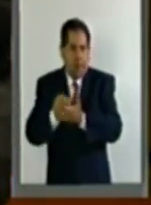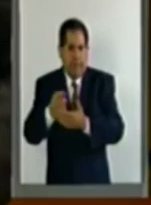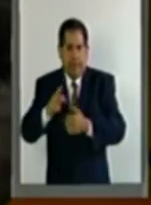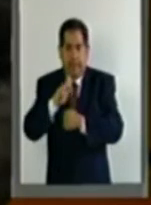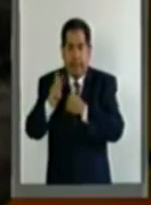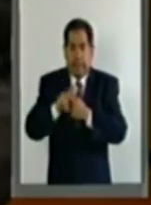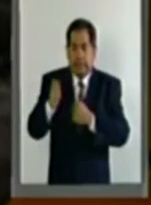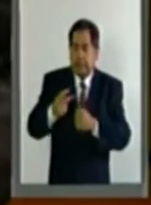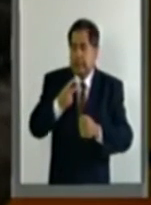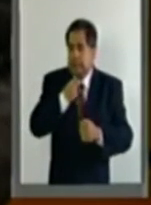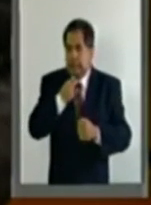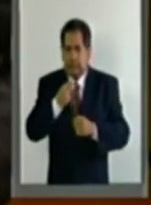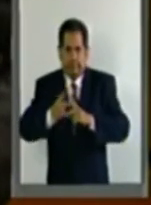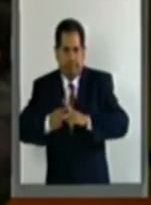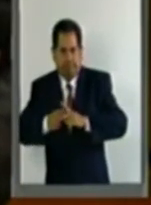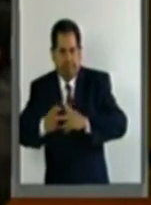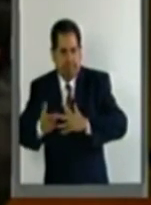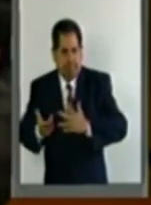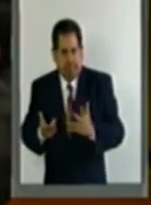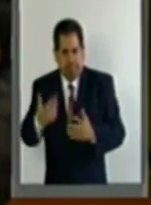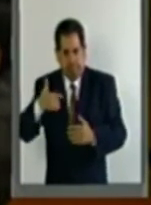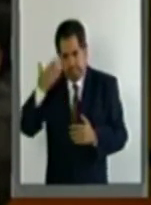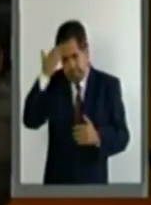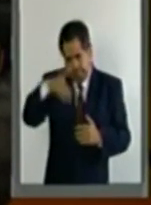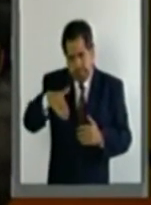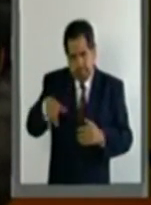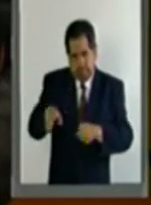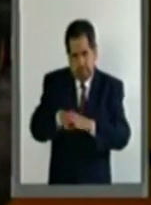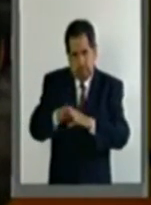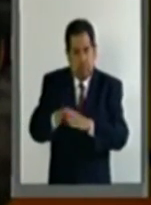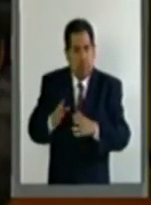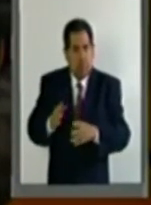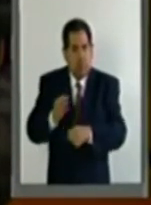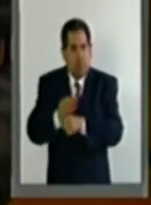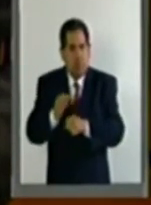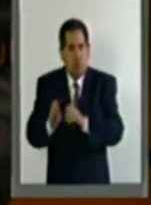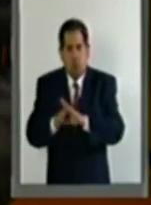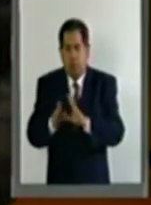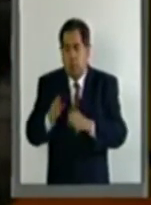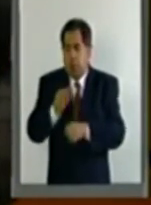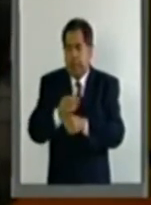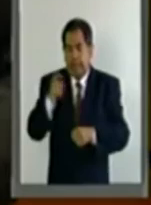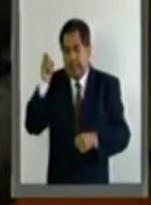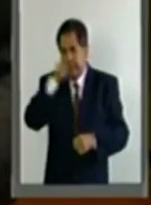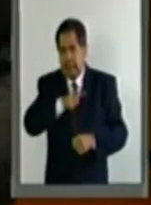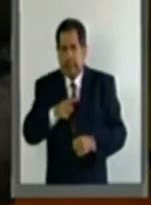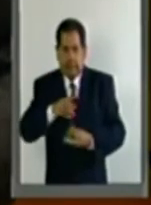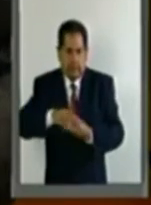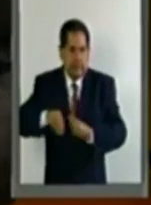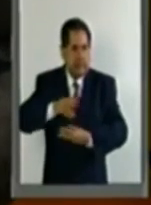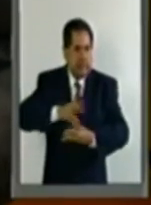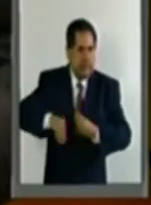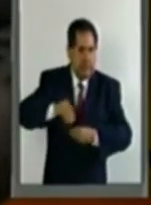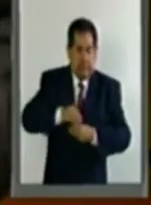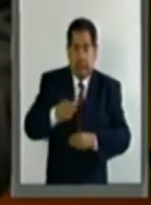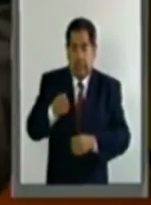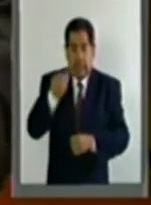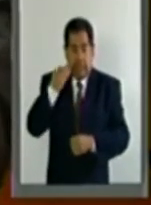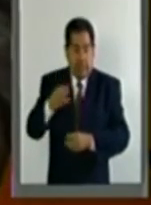económicas que se presentan con estrecheces en estos